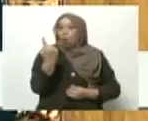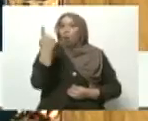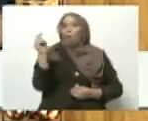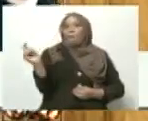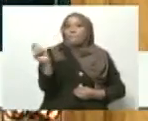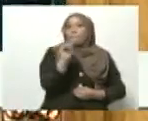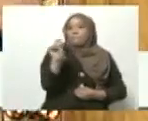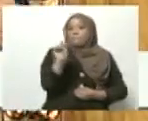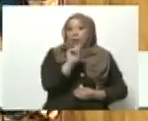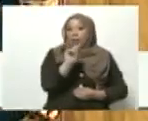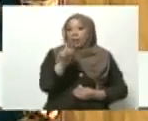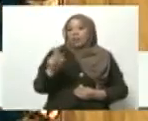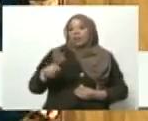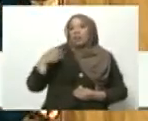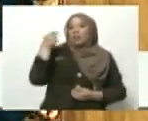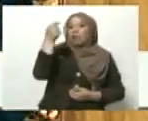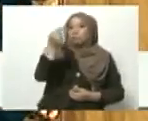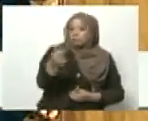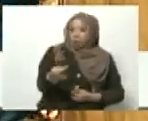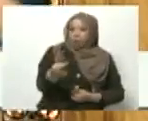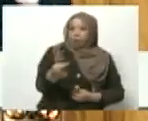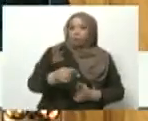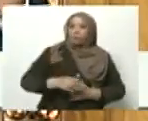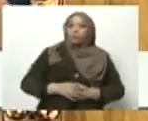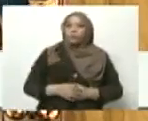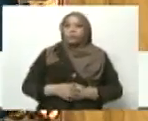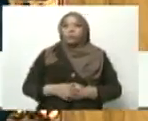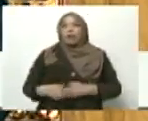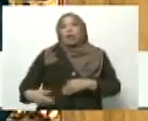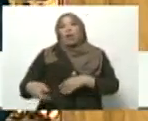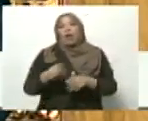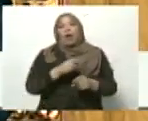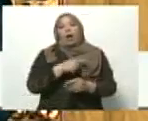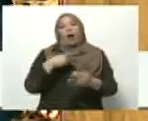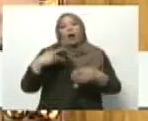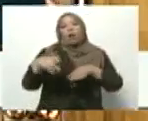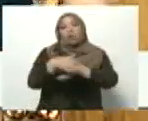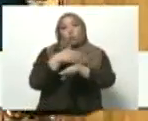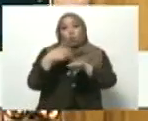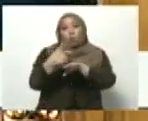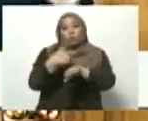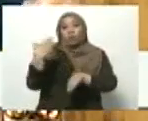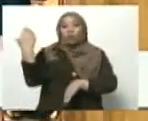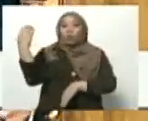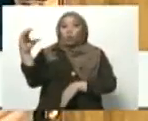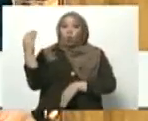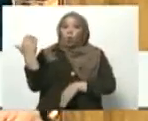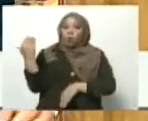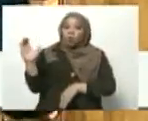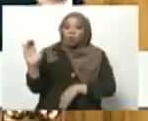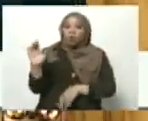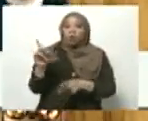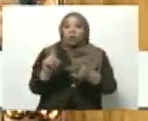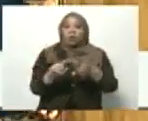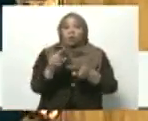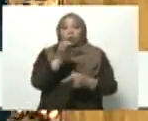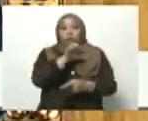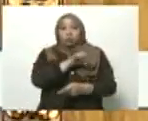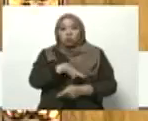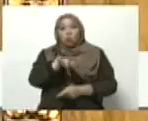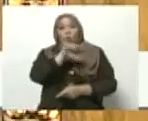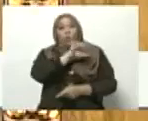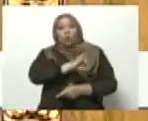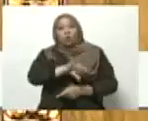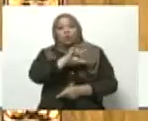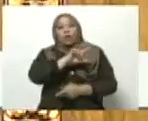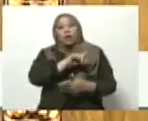estuvo planeado con el apoyo del gobierno colombiano, del gobierno de Paraguay, del gobierno de Chile, que aparecieron en la